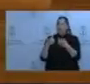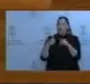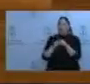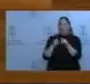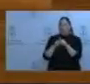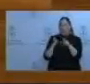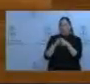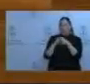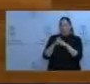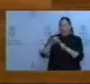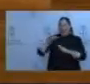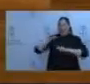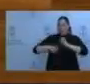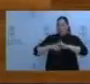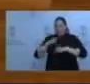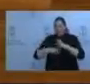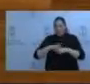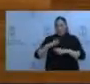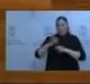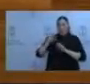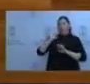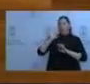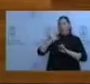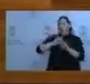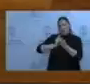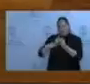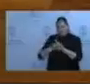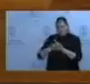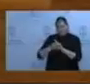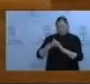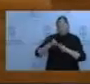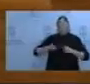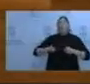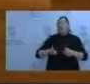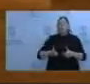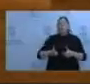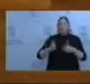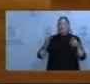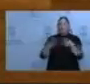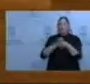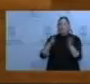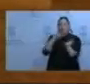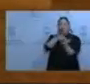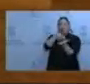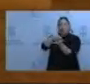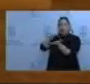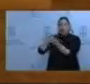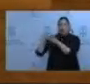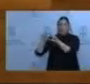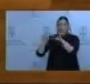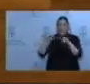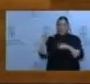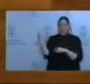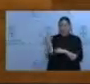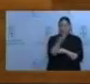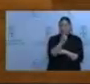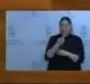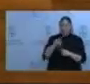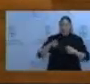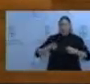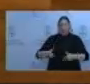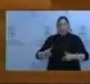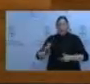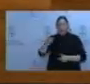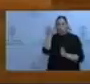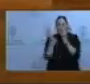de manera ordenada, conocer los costes de estructura de cada entidad, de cada sociedad, es decir, los costes de personal, qué